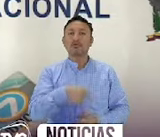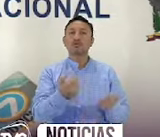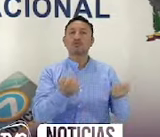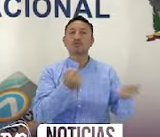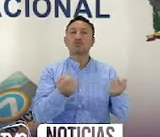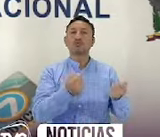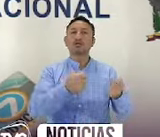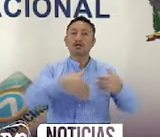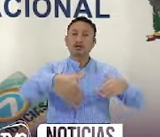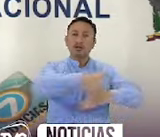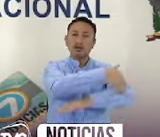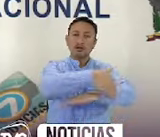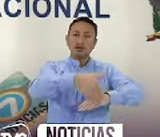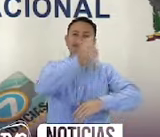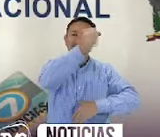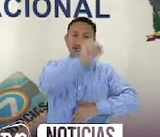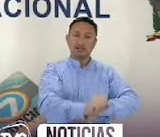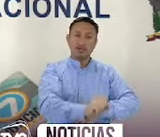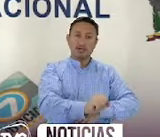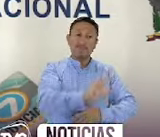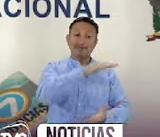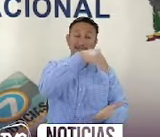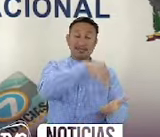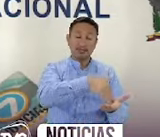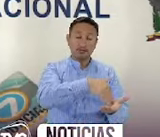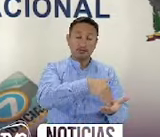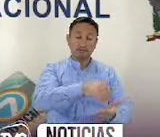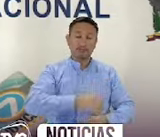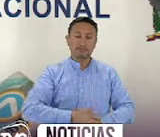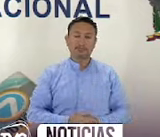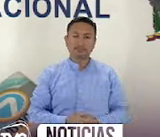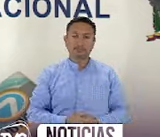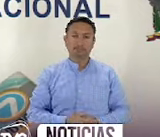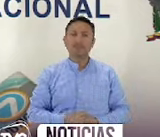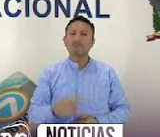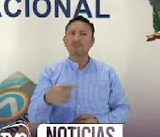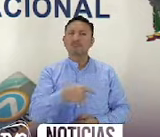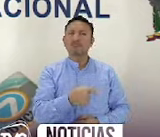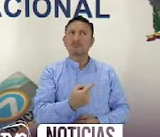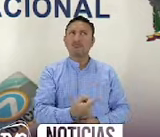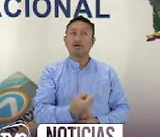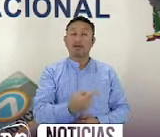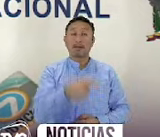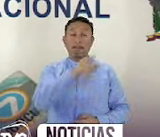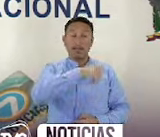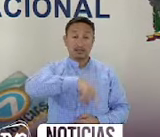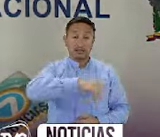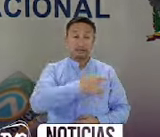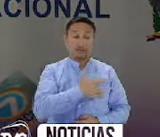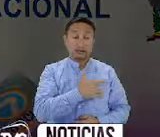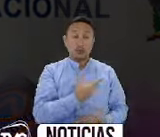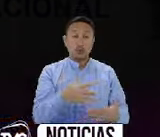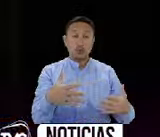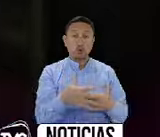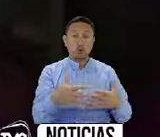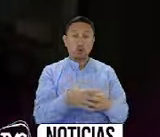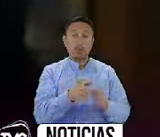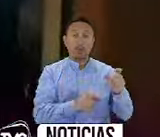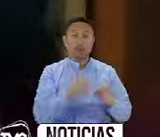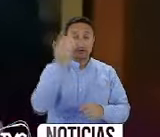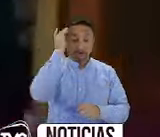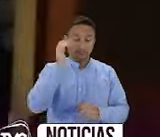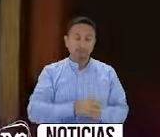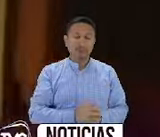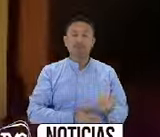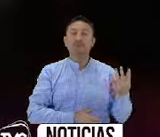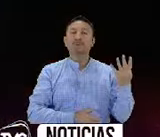región Sierra Centro del país, lo que generaba un clima de inseguridad y alarma a la ciudadanía. 14 personas fueron